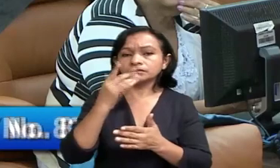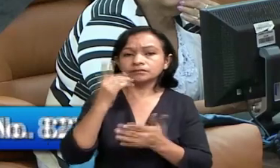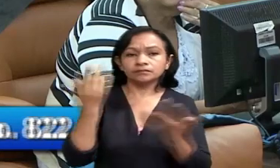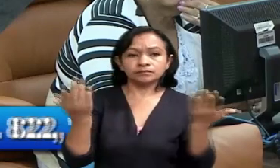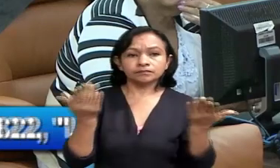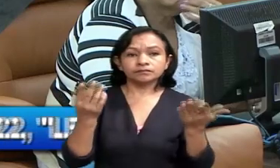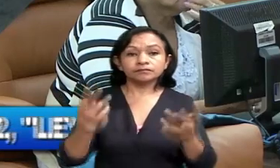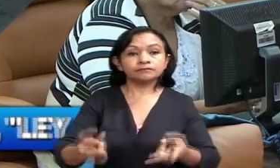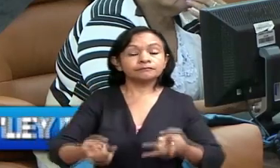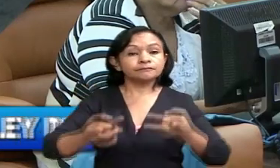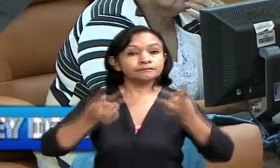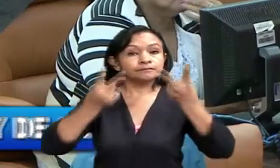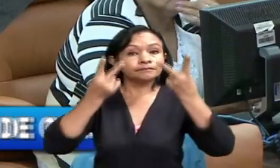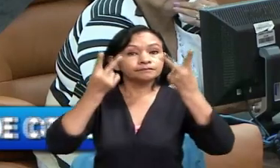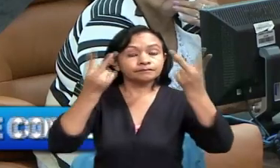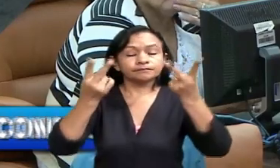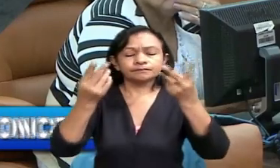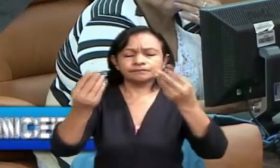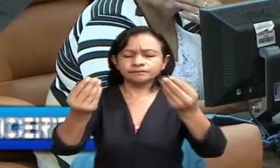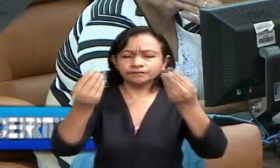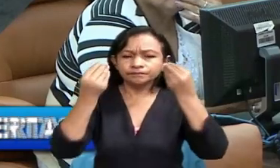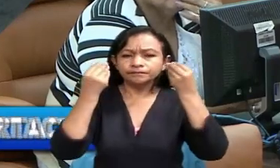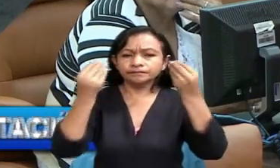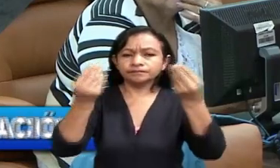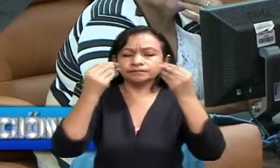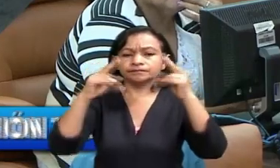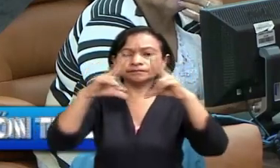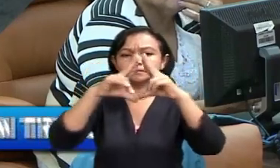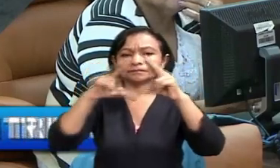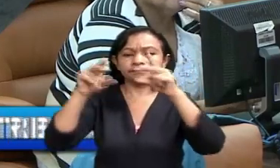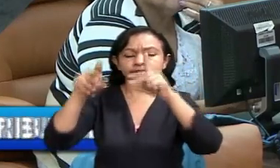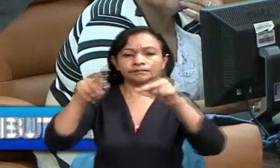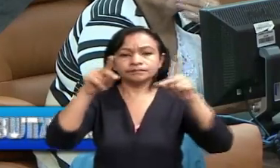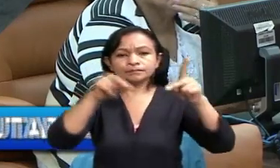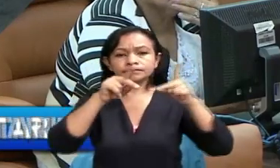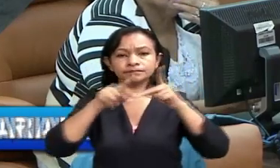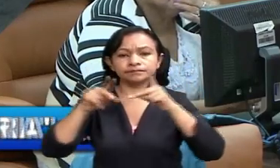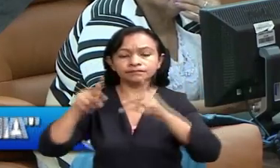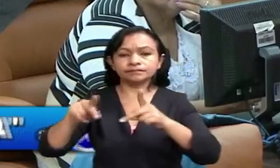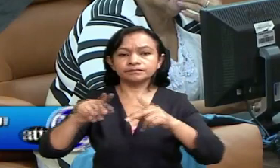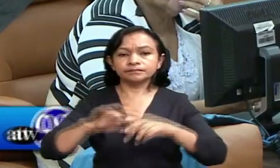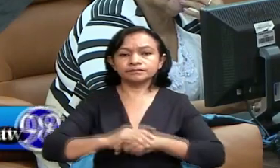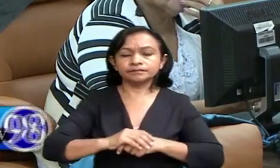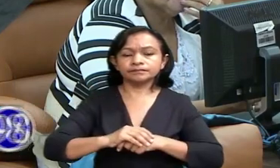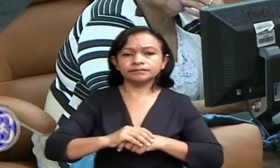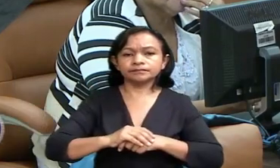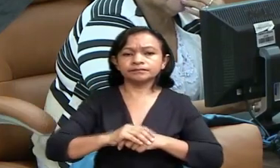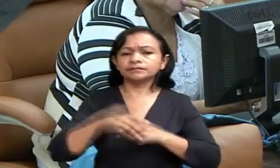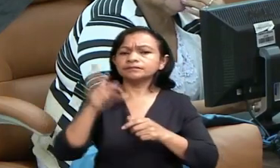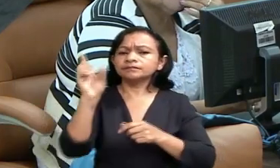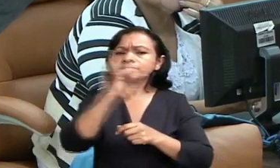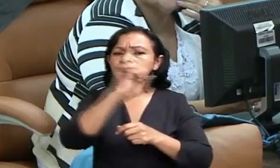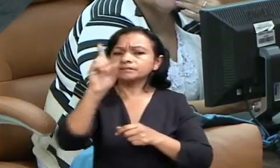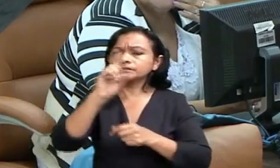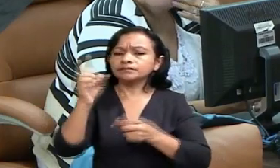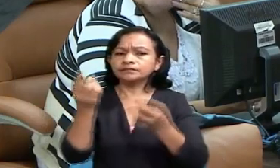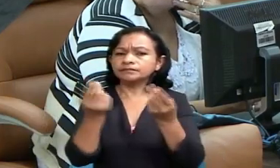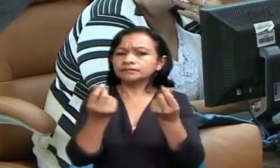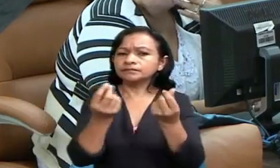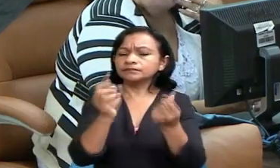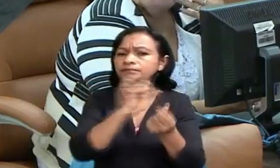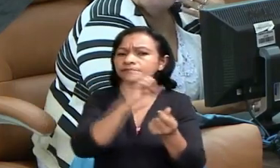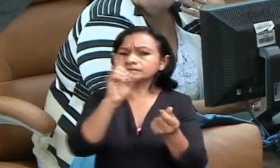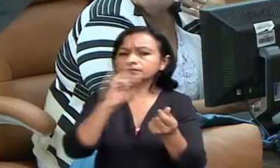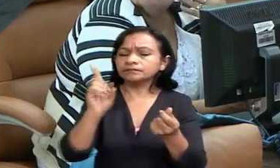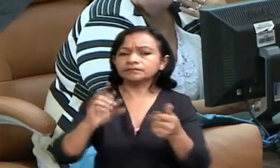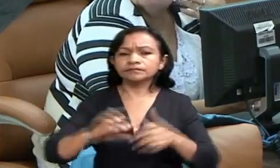la vida de miles de nicaragüenses. ¿Y de dónde salen estos recursos?